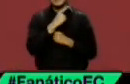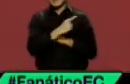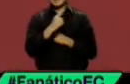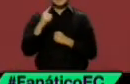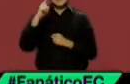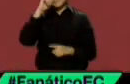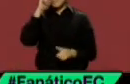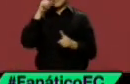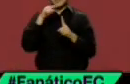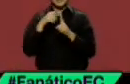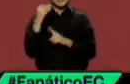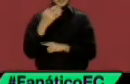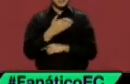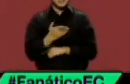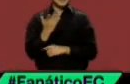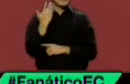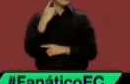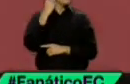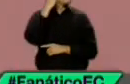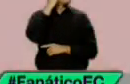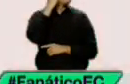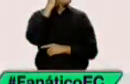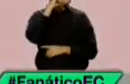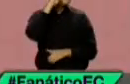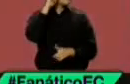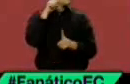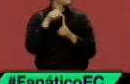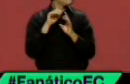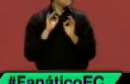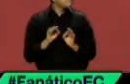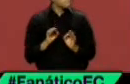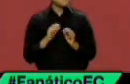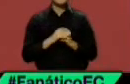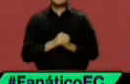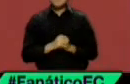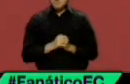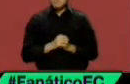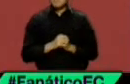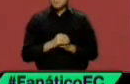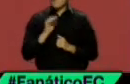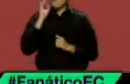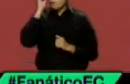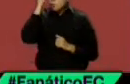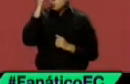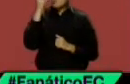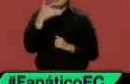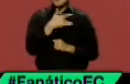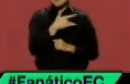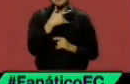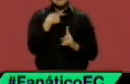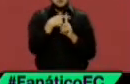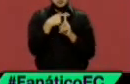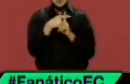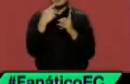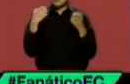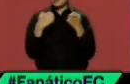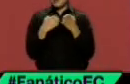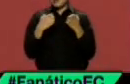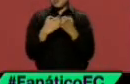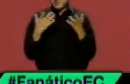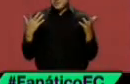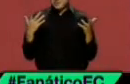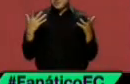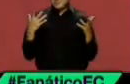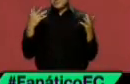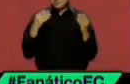método y su estilo. Ese es un poco el objetivo. También con un futuro esperanzador y que la selección tiene